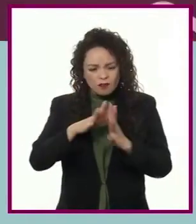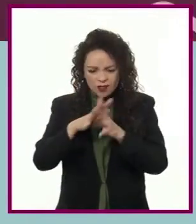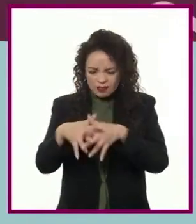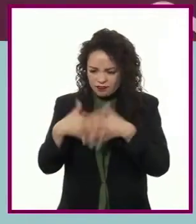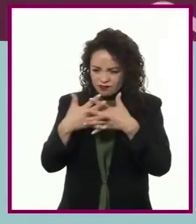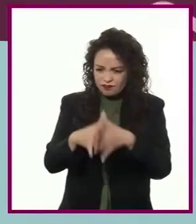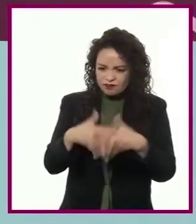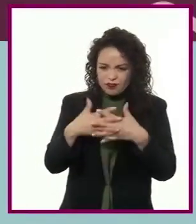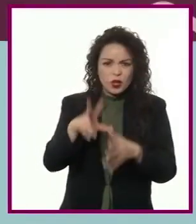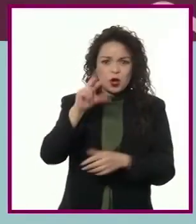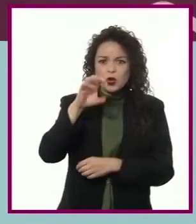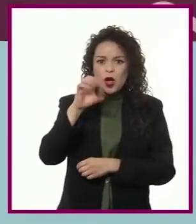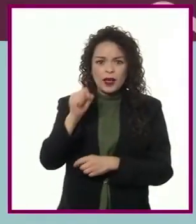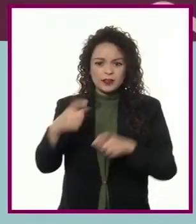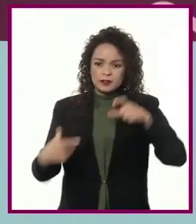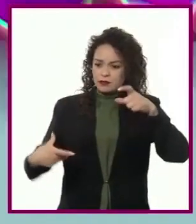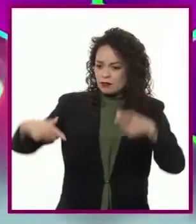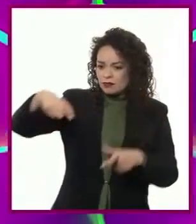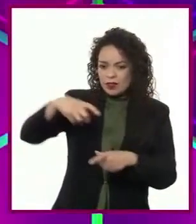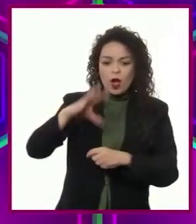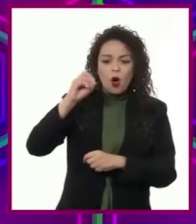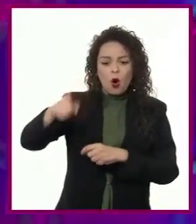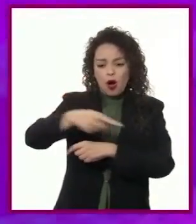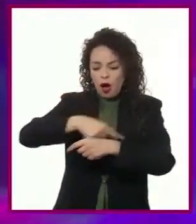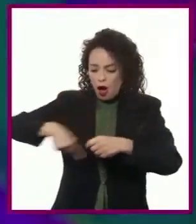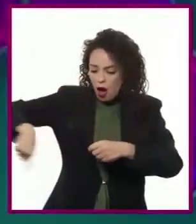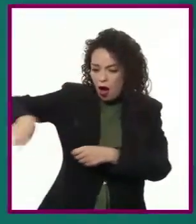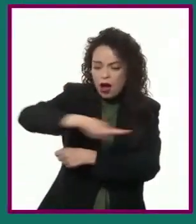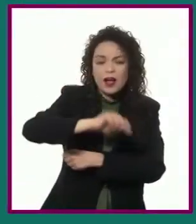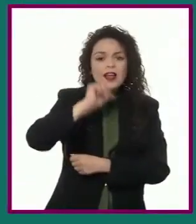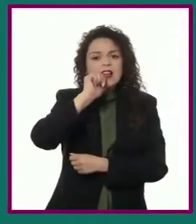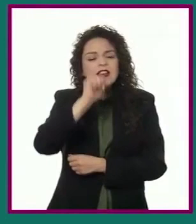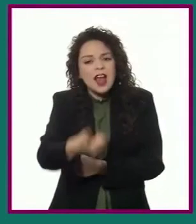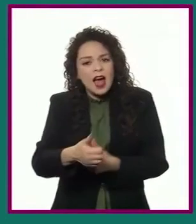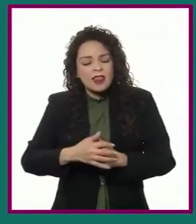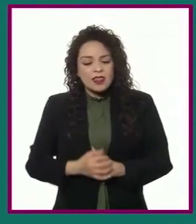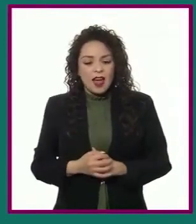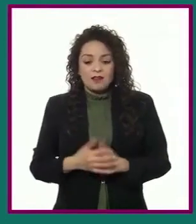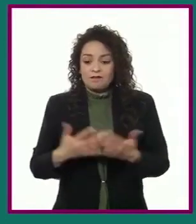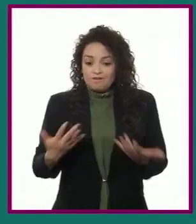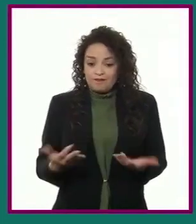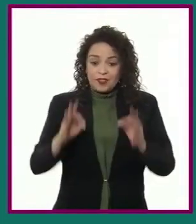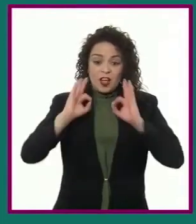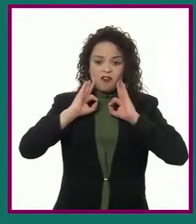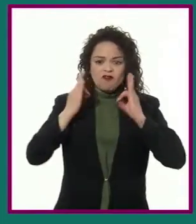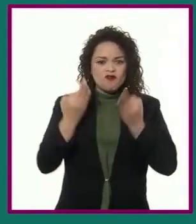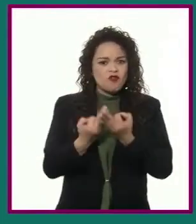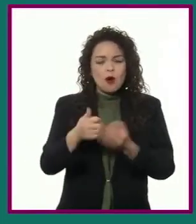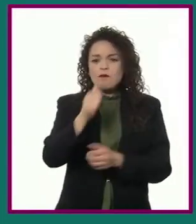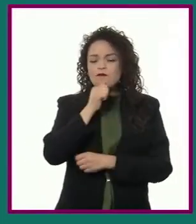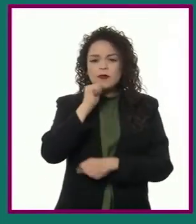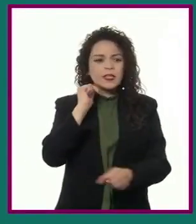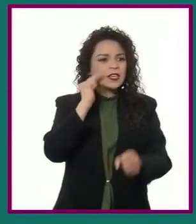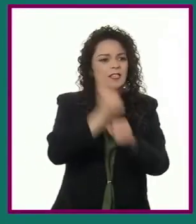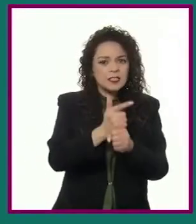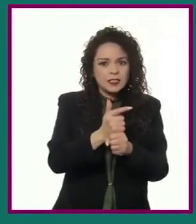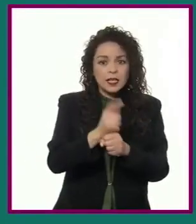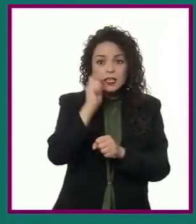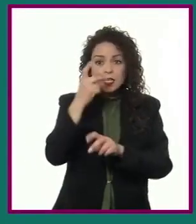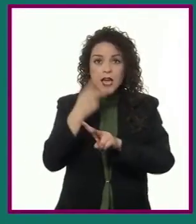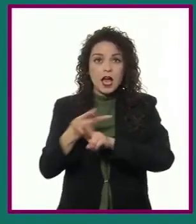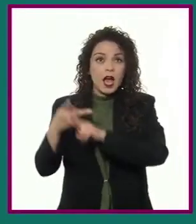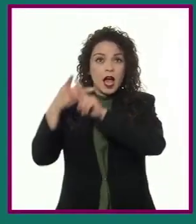ni espiral ni elíptica. Cualquier galaxia de formas no identificadas cuyas